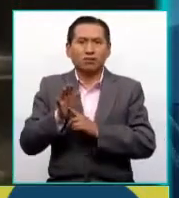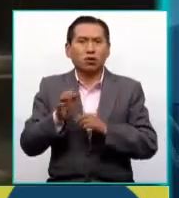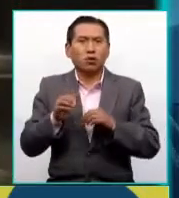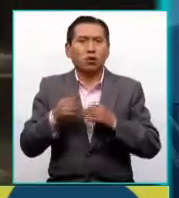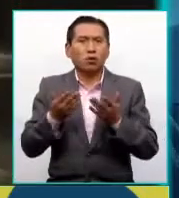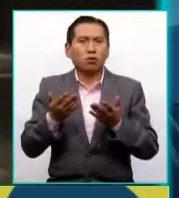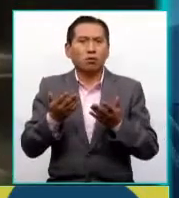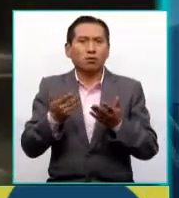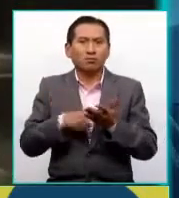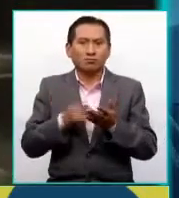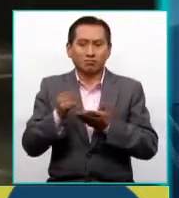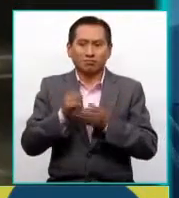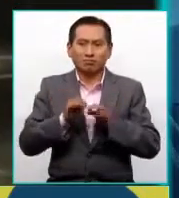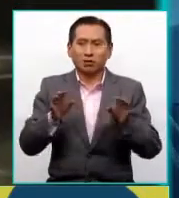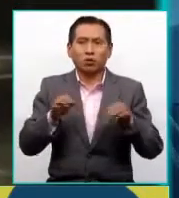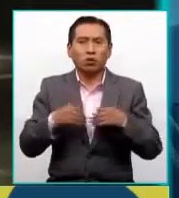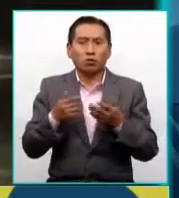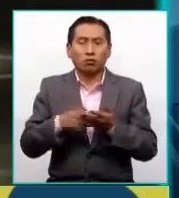través de lo digital?